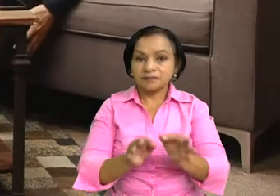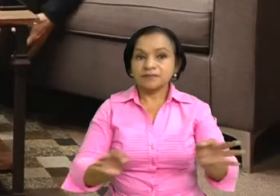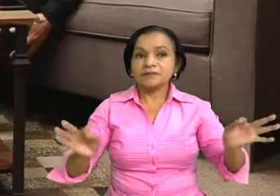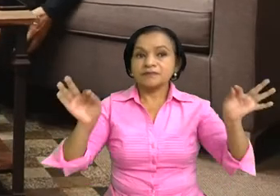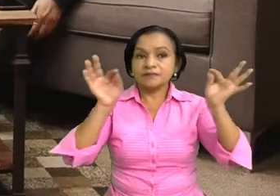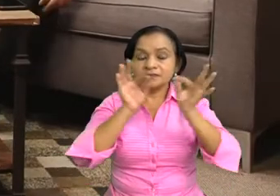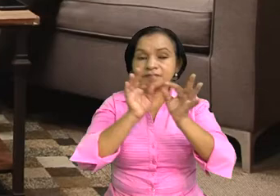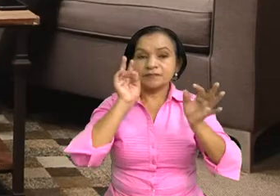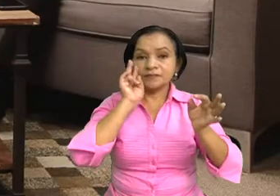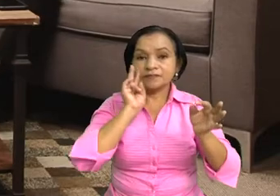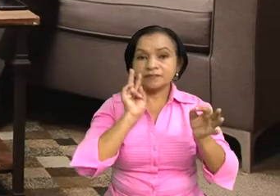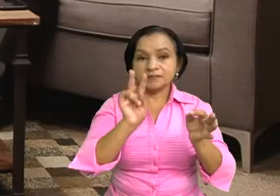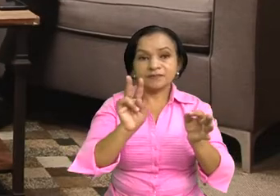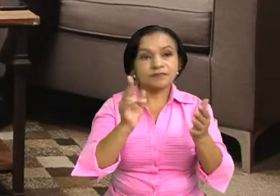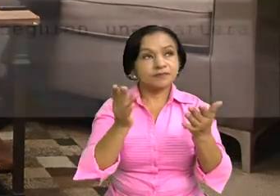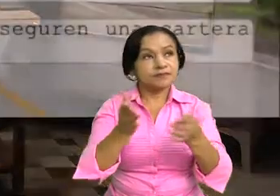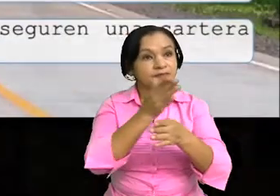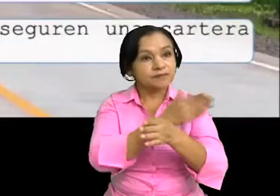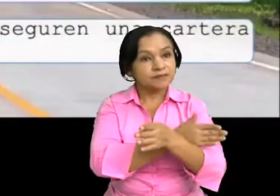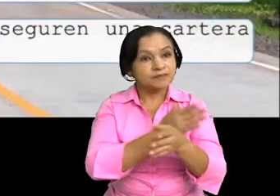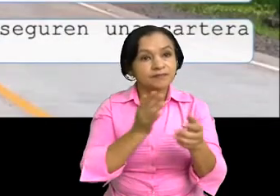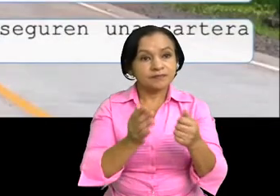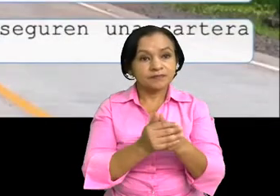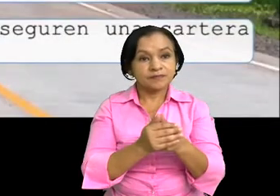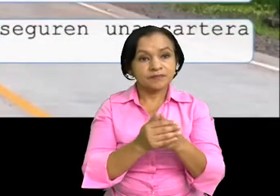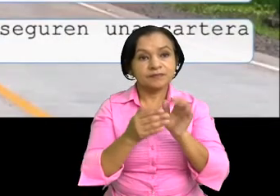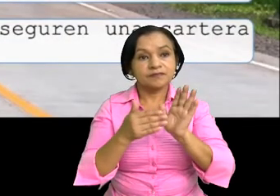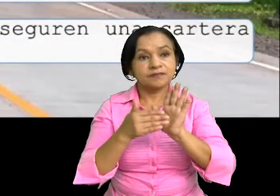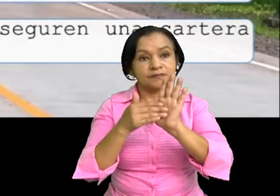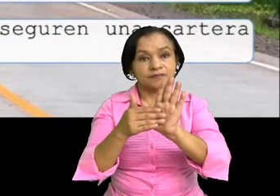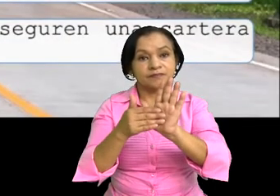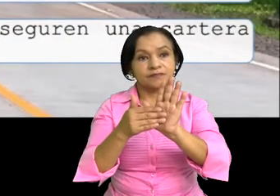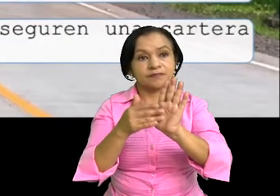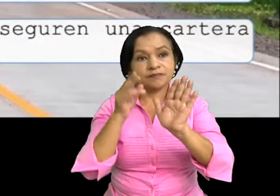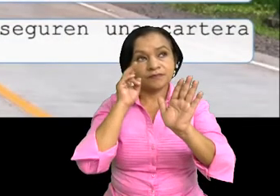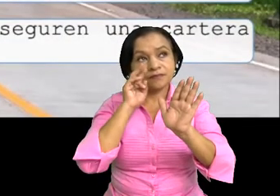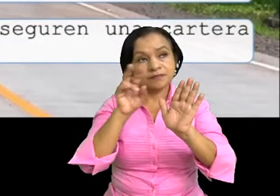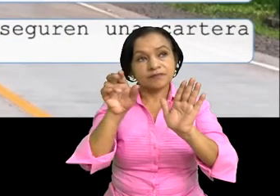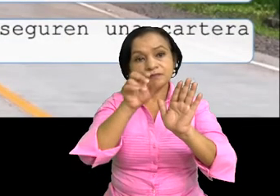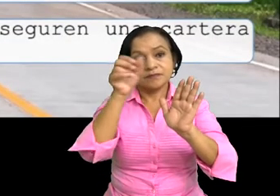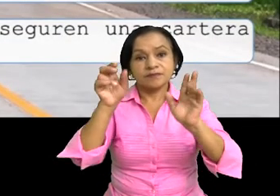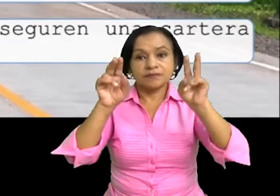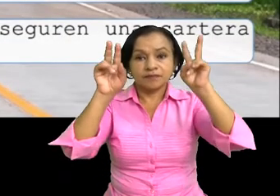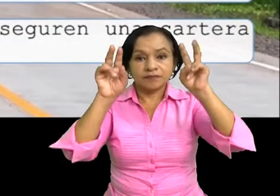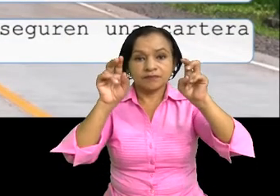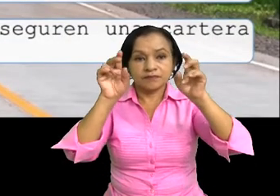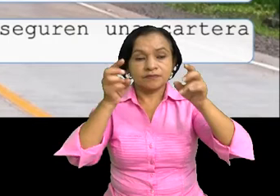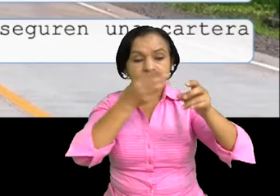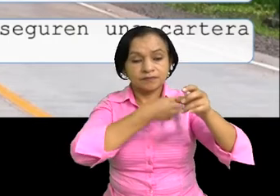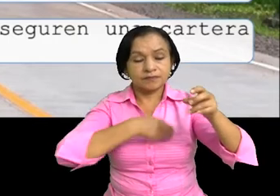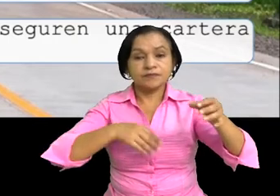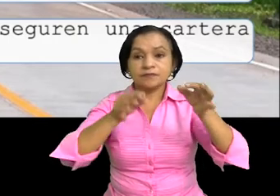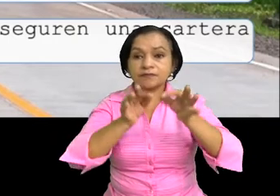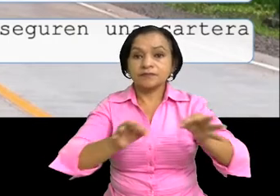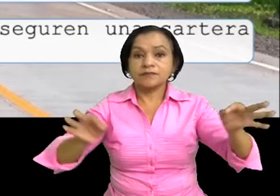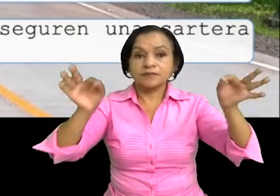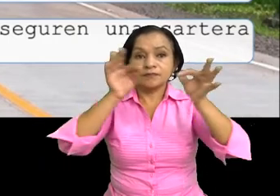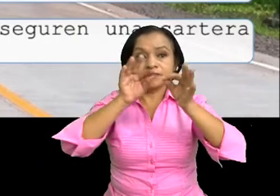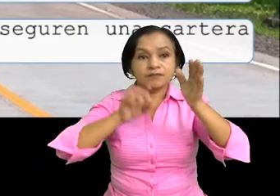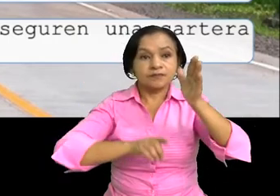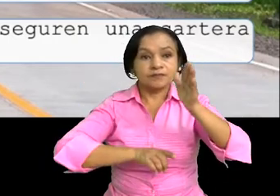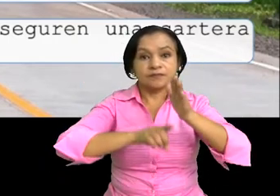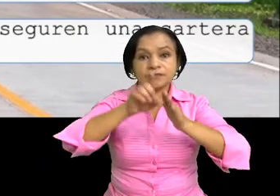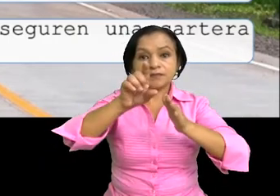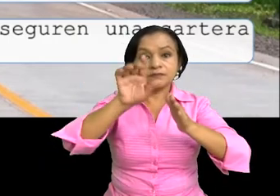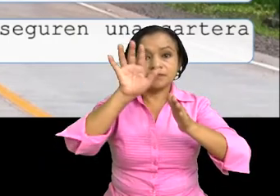en la lámina que estaba pues ahí presentada en pantalla. Ahí otro aspecto muy importante, ministro. Desarrollo de 5